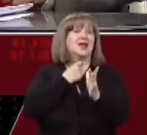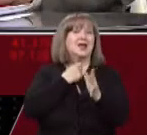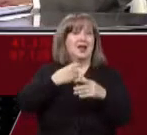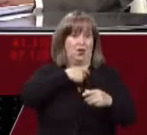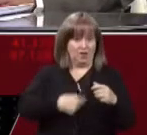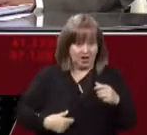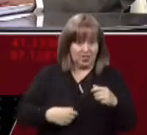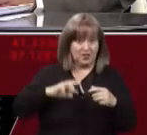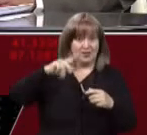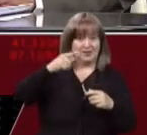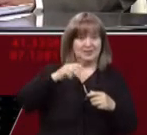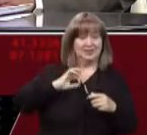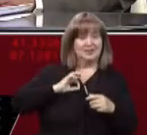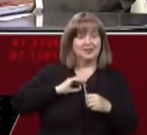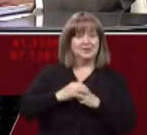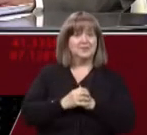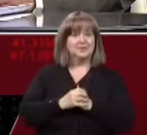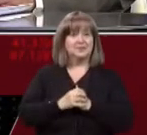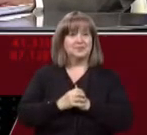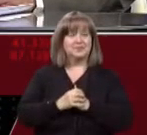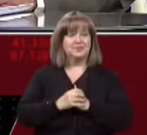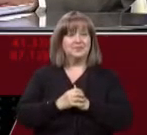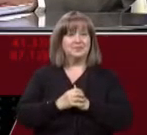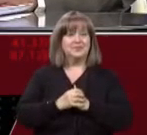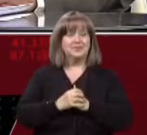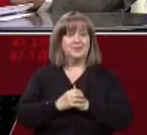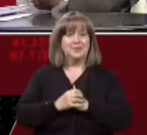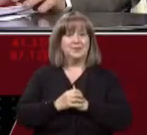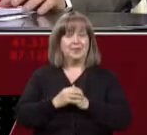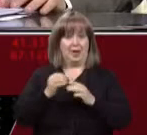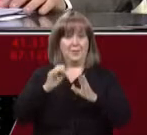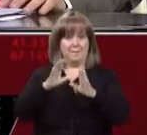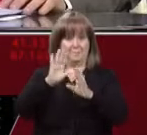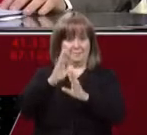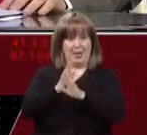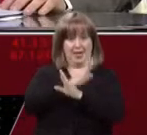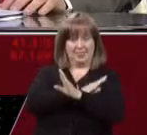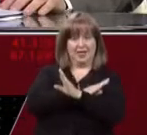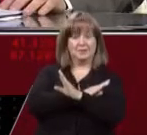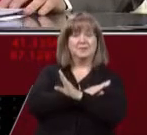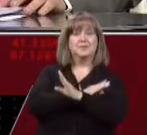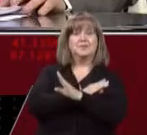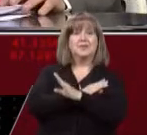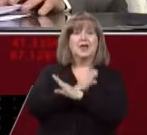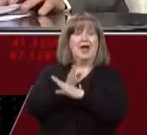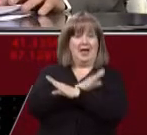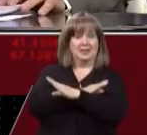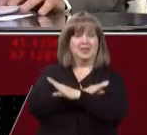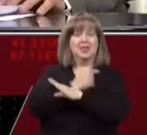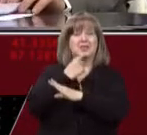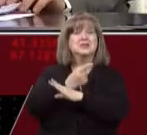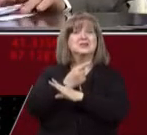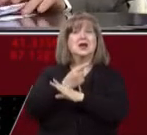viene? Déjame antes que nada cerrar el tema anterior en un segundo. Ok, sí, claro. No estamos en desacuerdo con